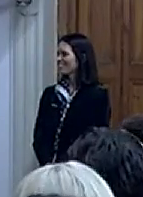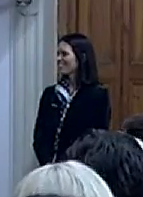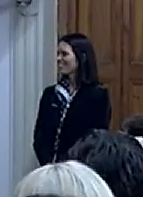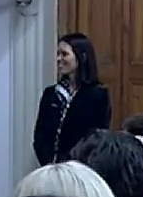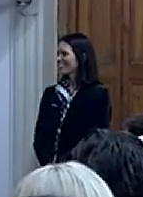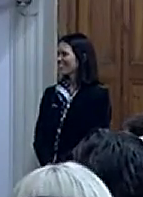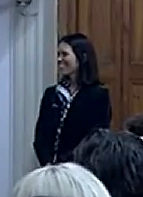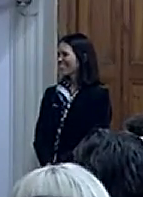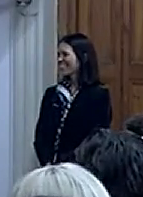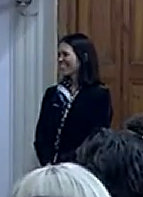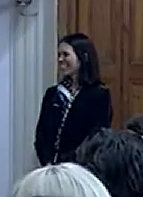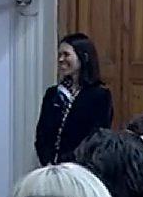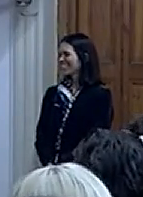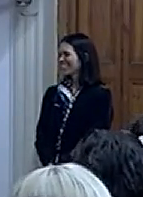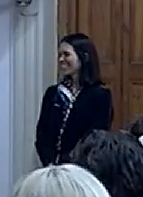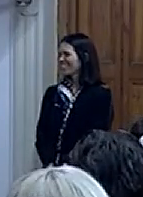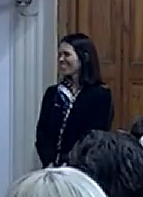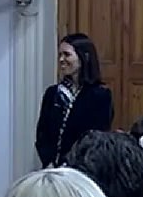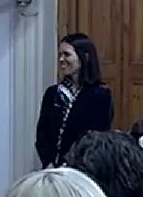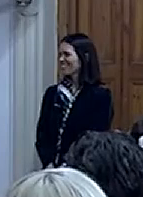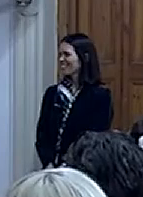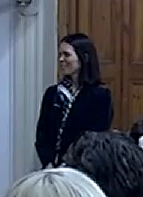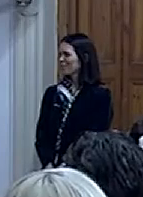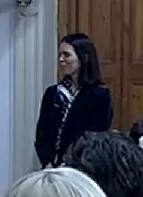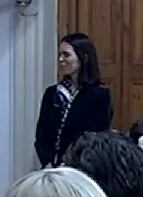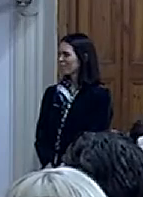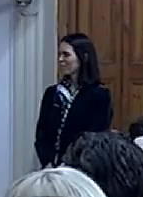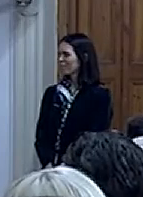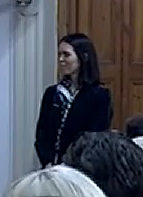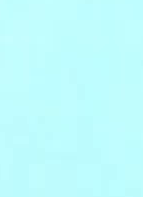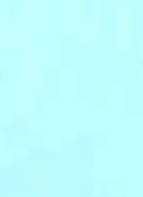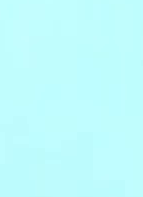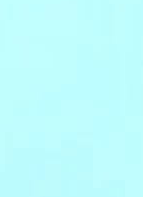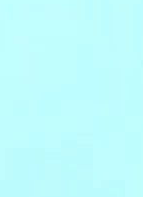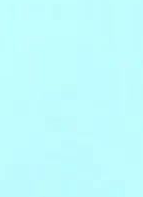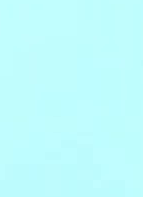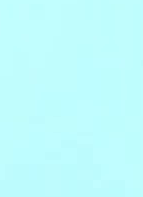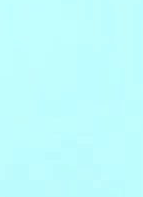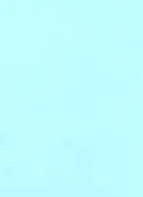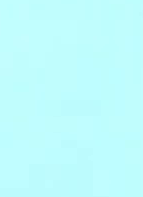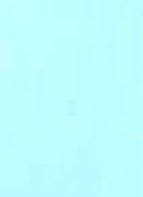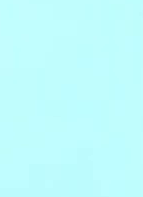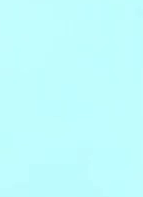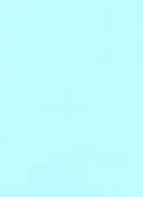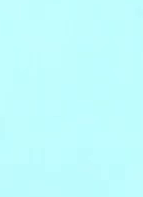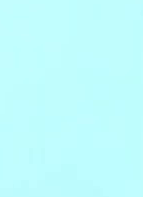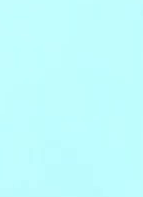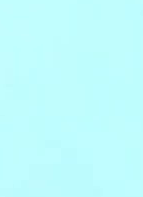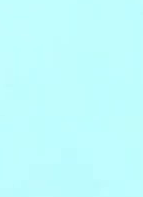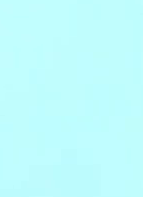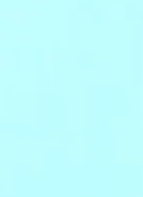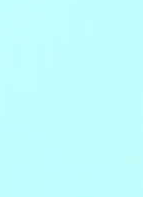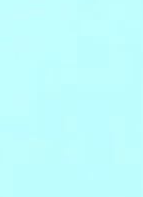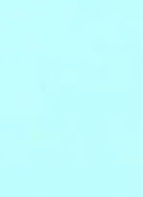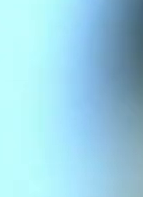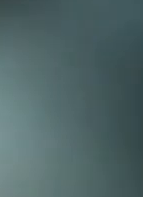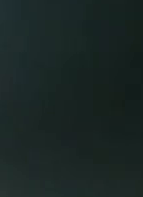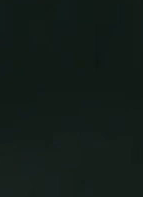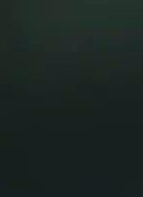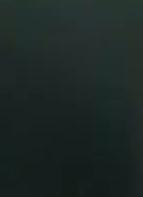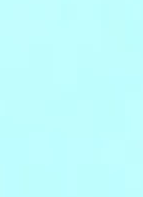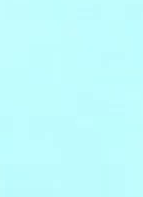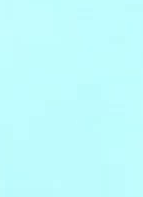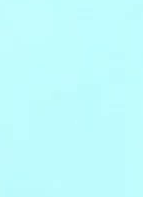Excelente convocatoria, qué bueno tener tanta gente. Creo que de los eventos que hemos hecho después de la pandemia, donde podemos ver más gente de manera presencial, así